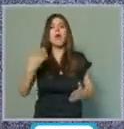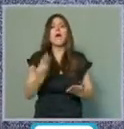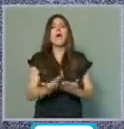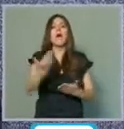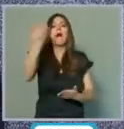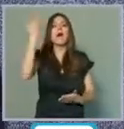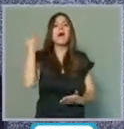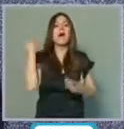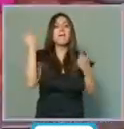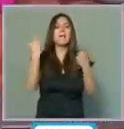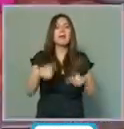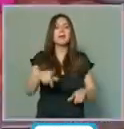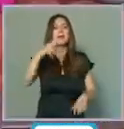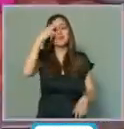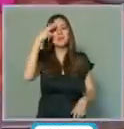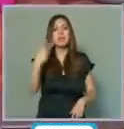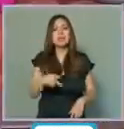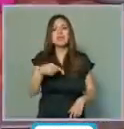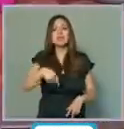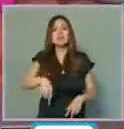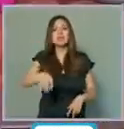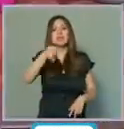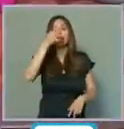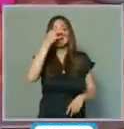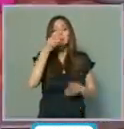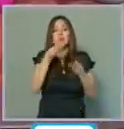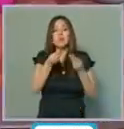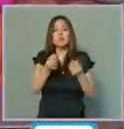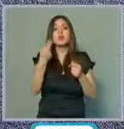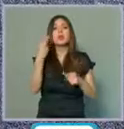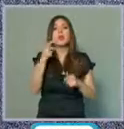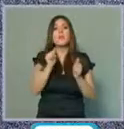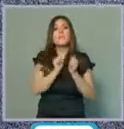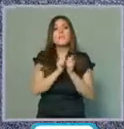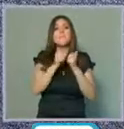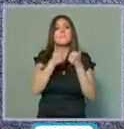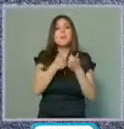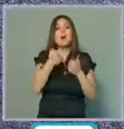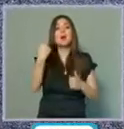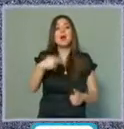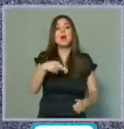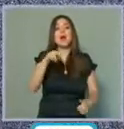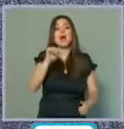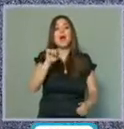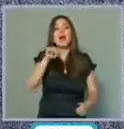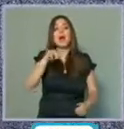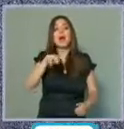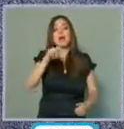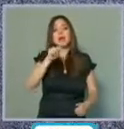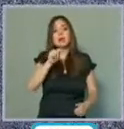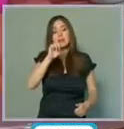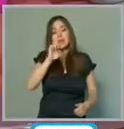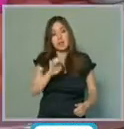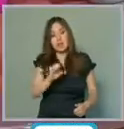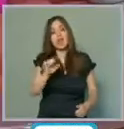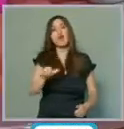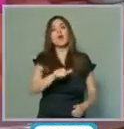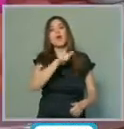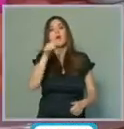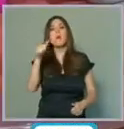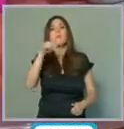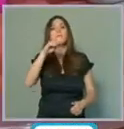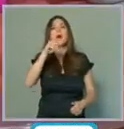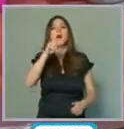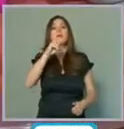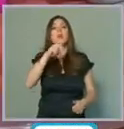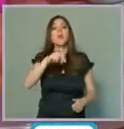pastelería mexicana, ya casi extinta, es un pan que se llama ante, mamón es la otra manera, y que se